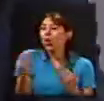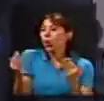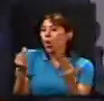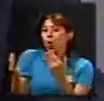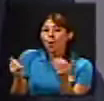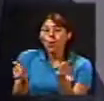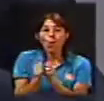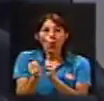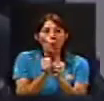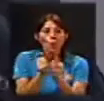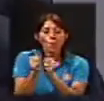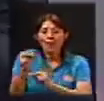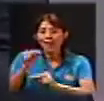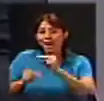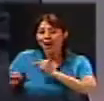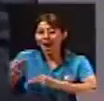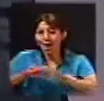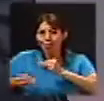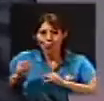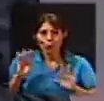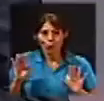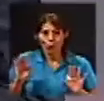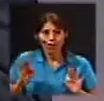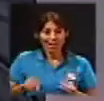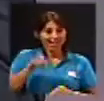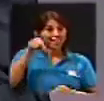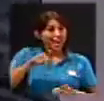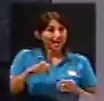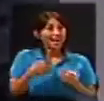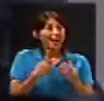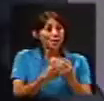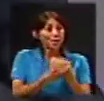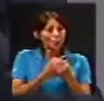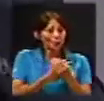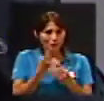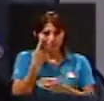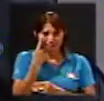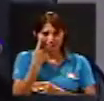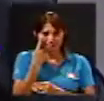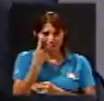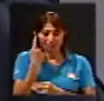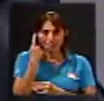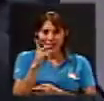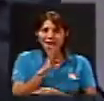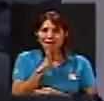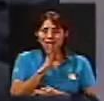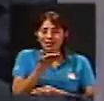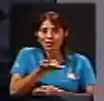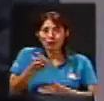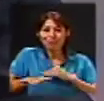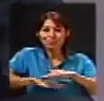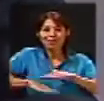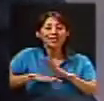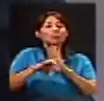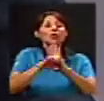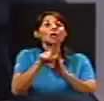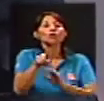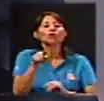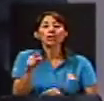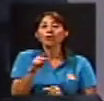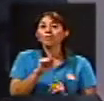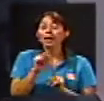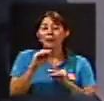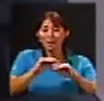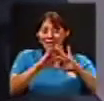Y aquí hay monopolios. Vea, para hablar así cosas básicas, cuando uno se levanta en la mañana, se hace la barba.